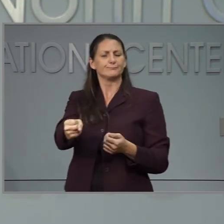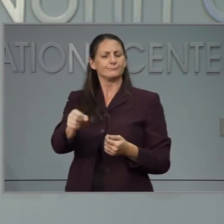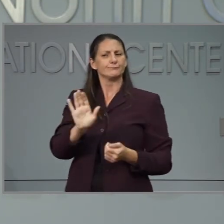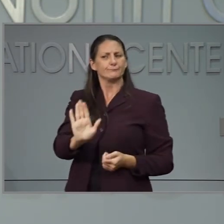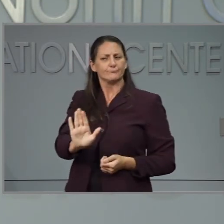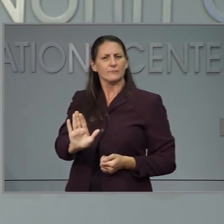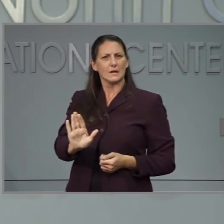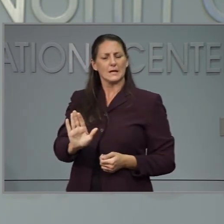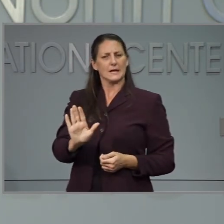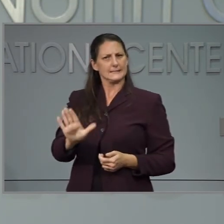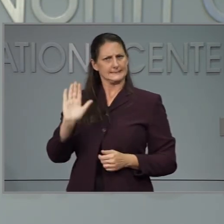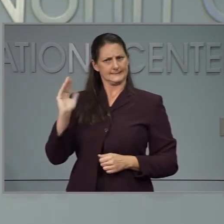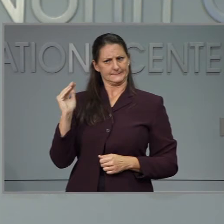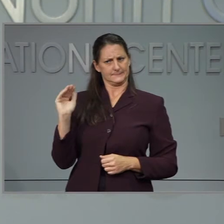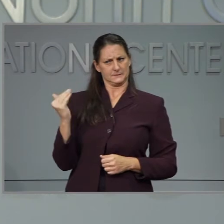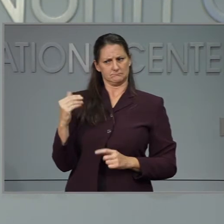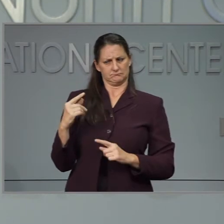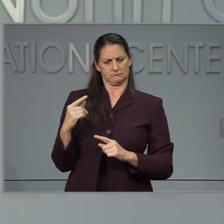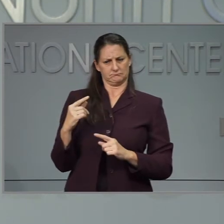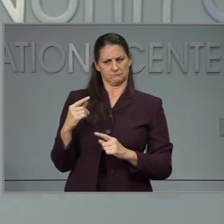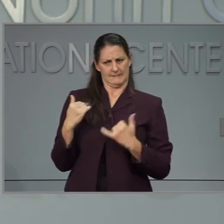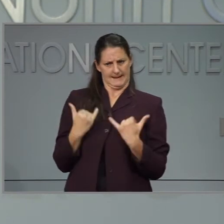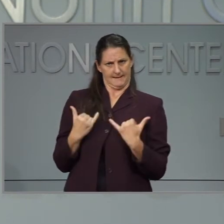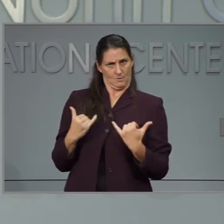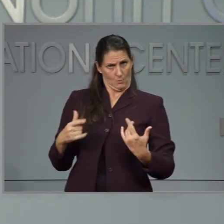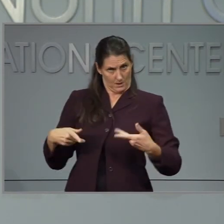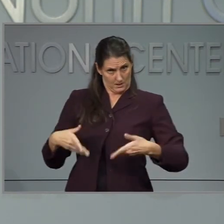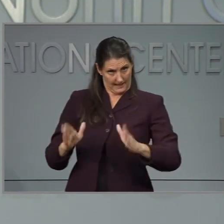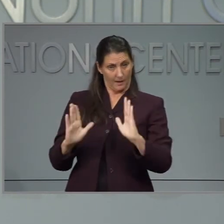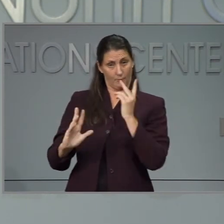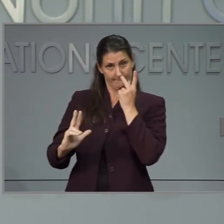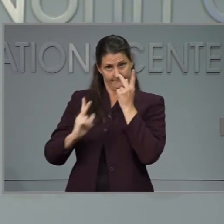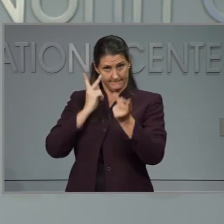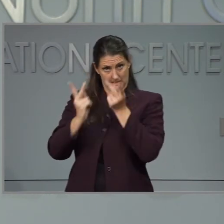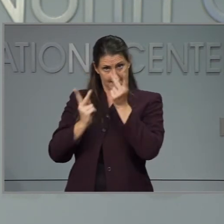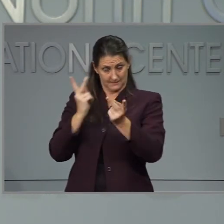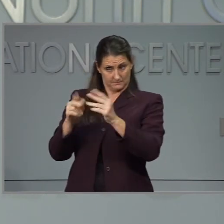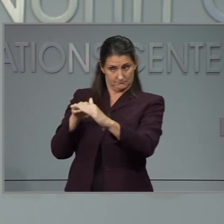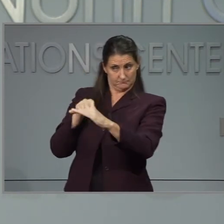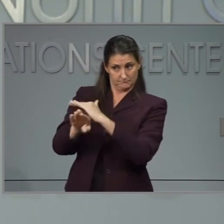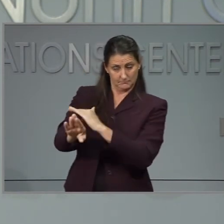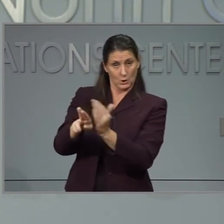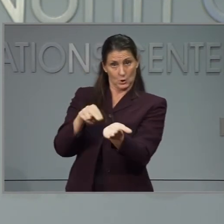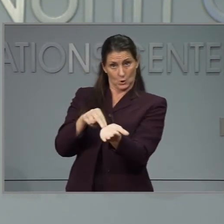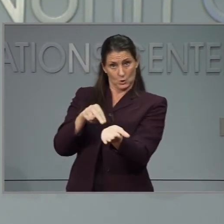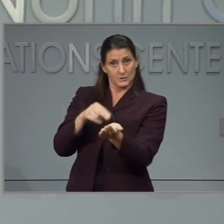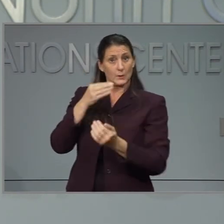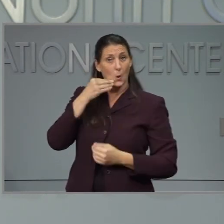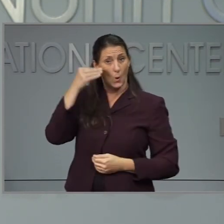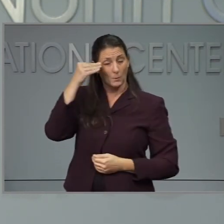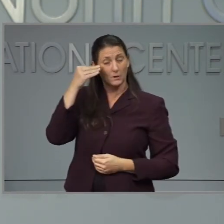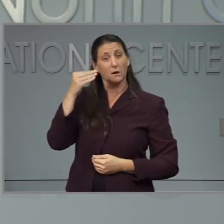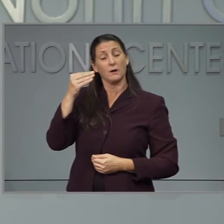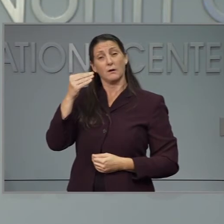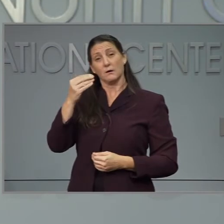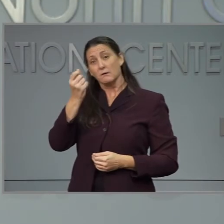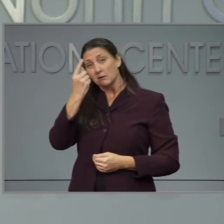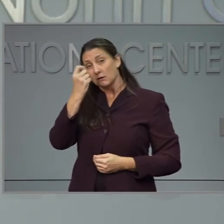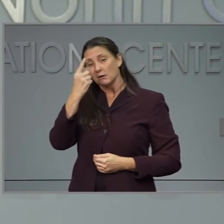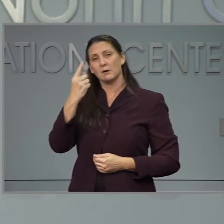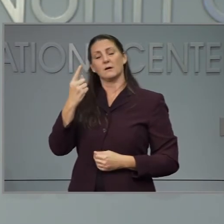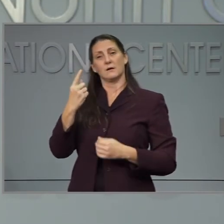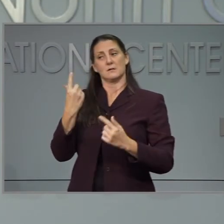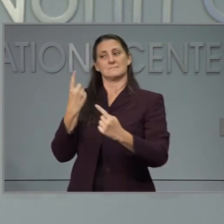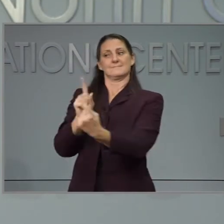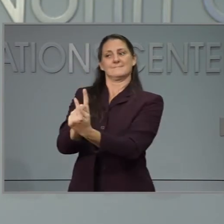los asilos, ahora se permiten visitantes en los asilos, pero las personas